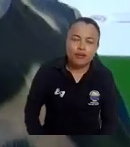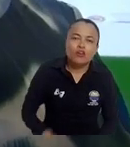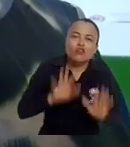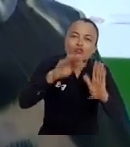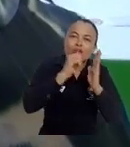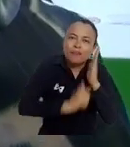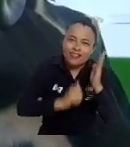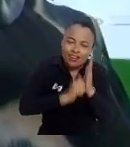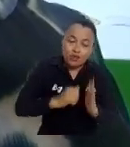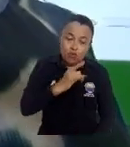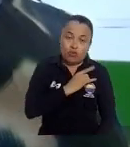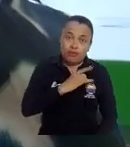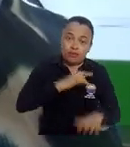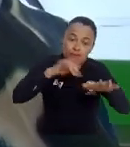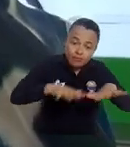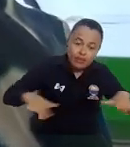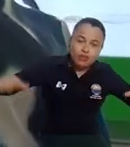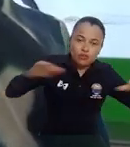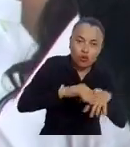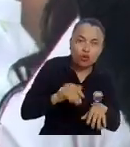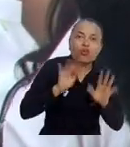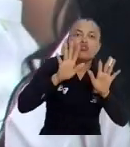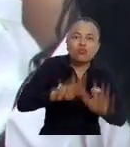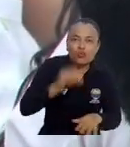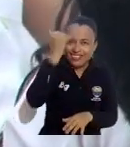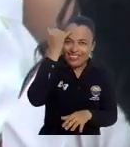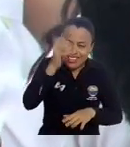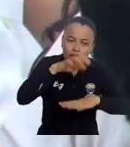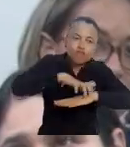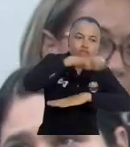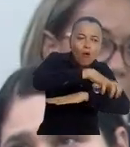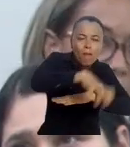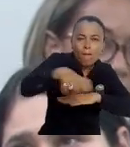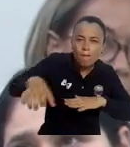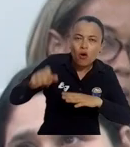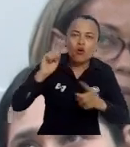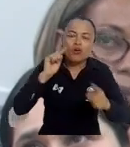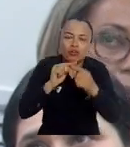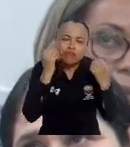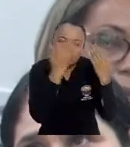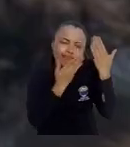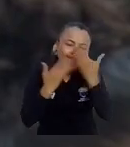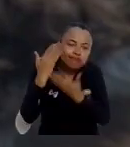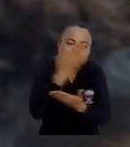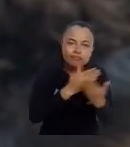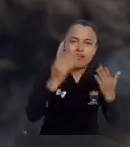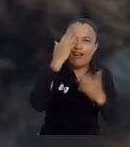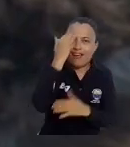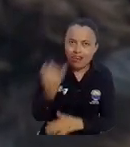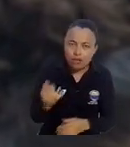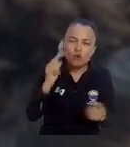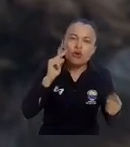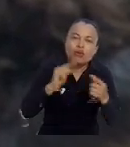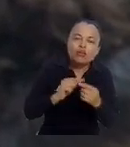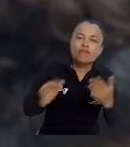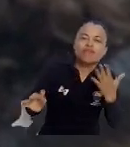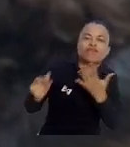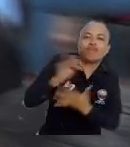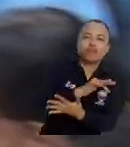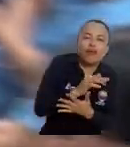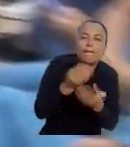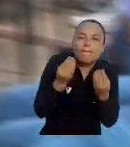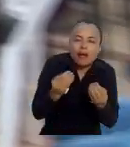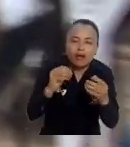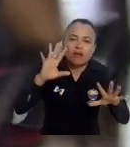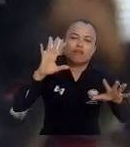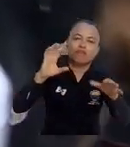La Cátedra Universidad en el Territorio es una iniciativa de extensión y un espacio reflexivo académico de carácter transversal, con el propósito